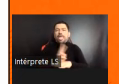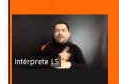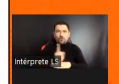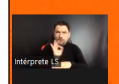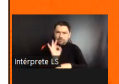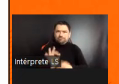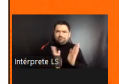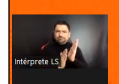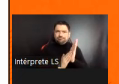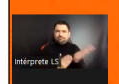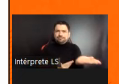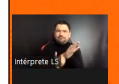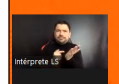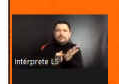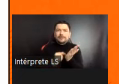que tenga